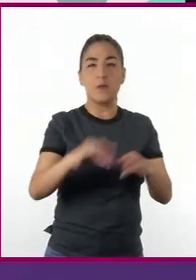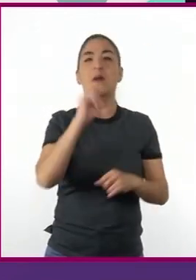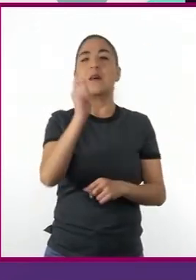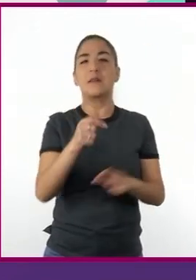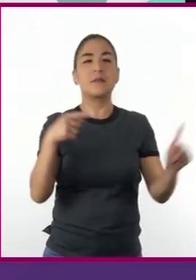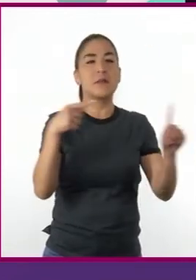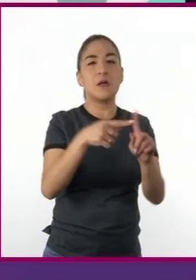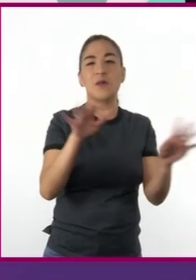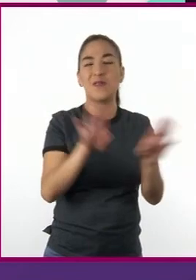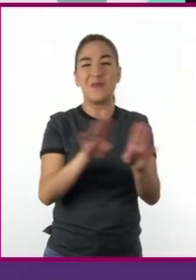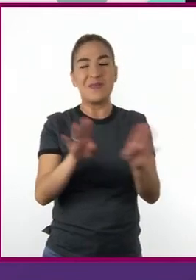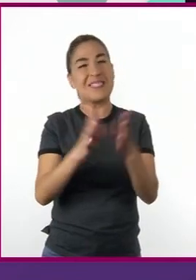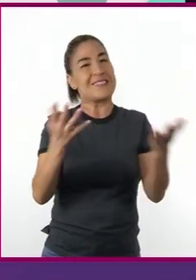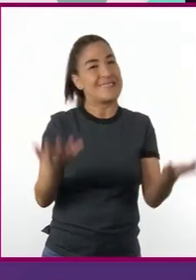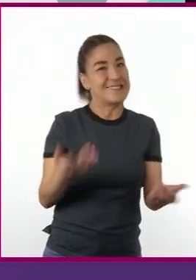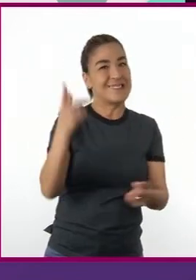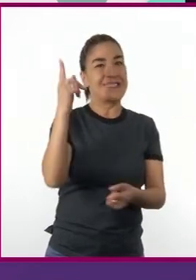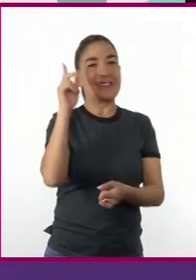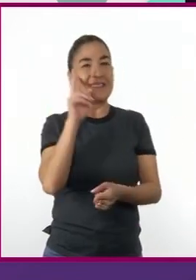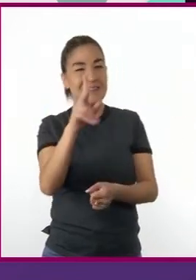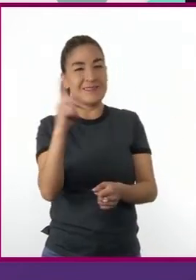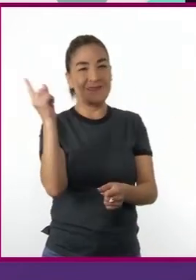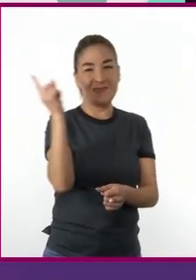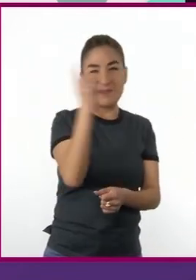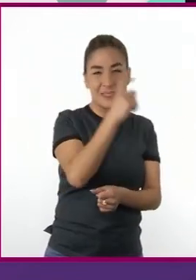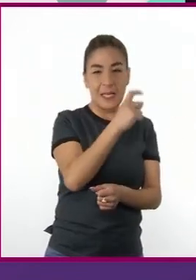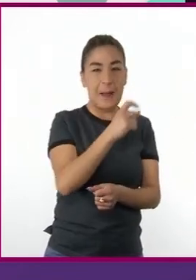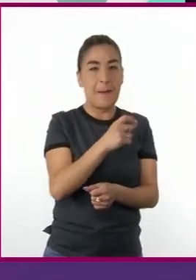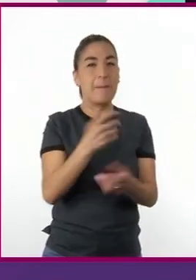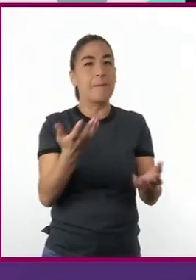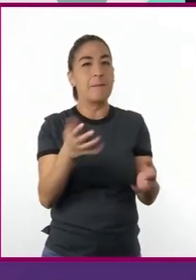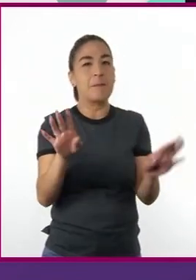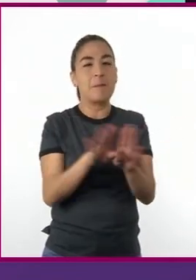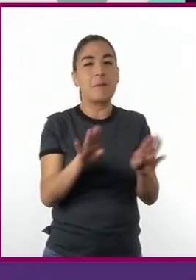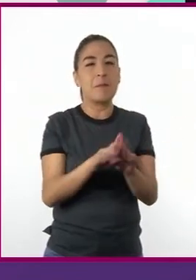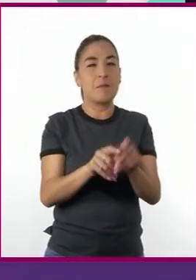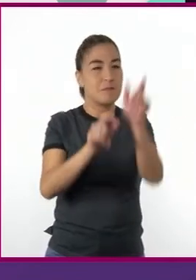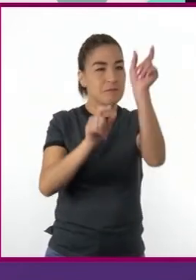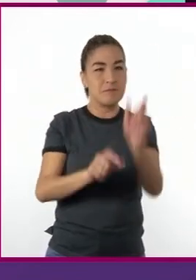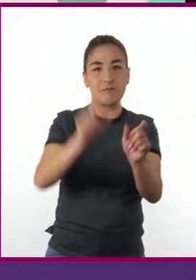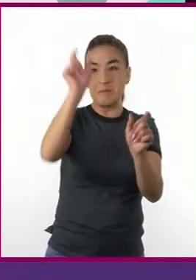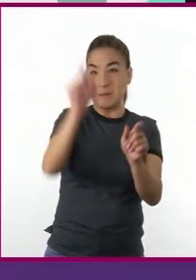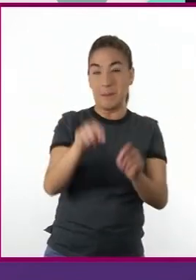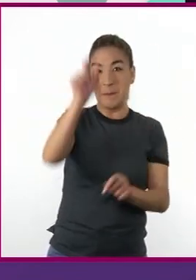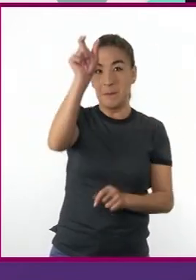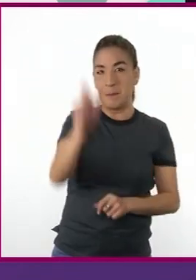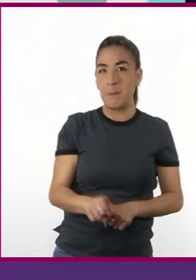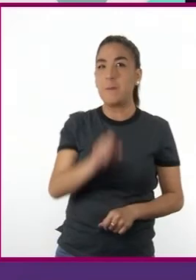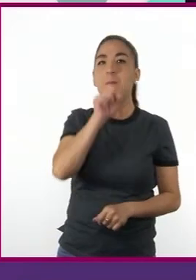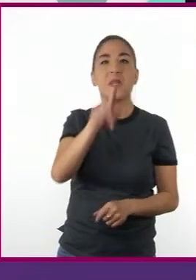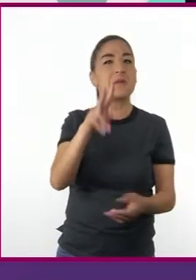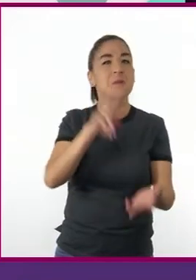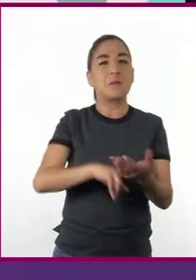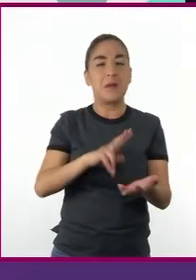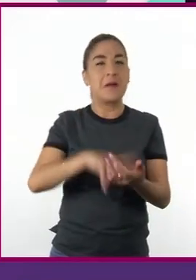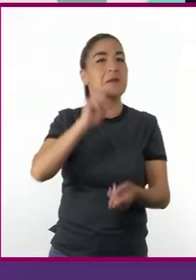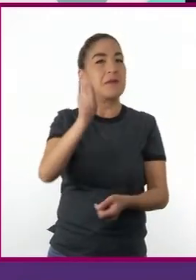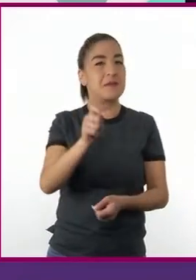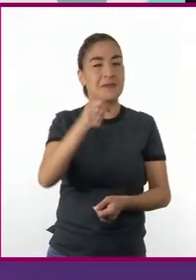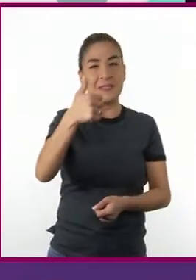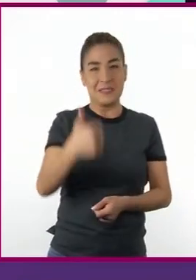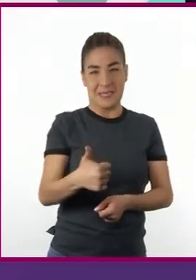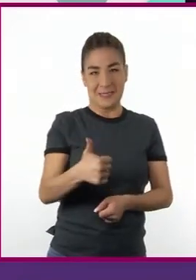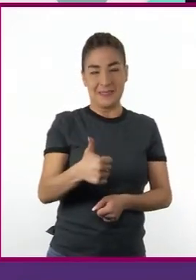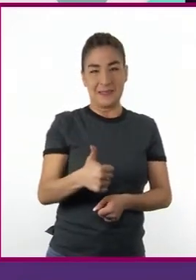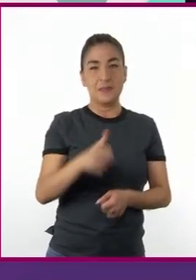una regularidad, ya que obtuvimos el mismo valor, en este caso el 6, lo que nos indica